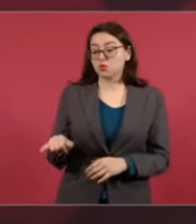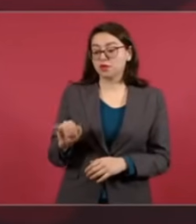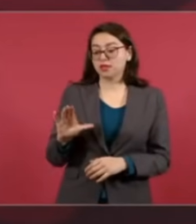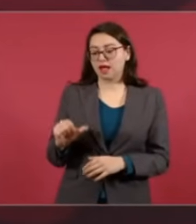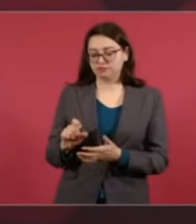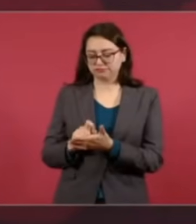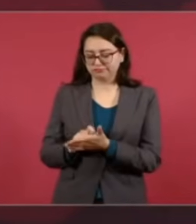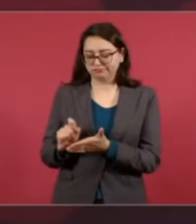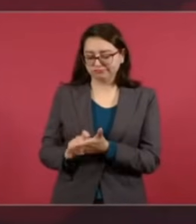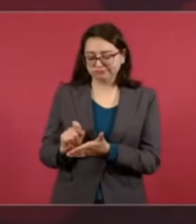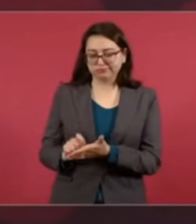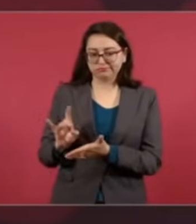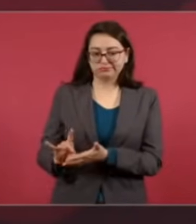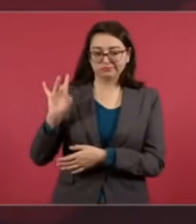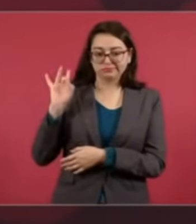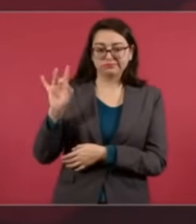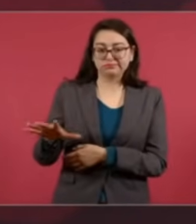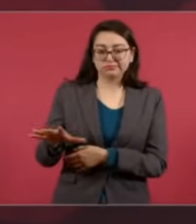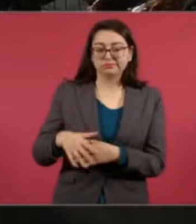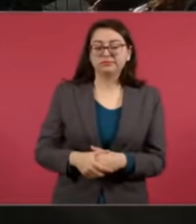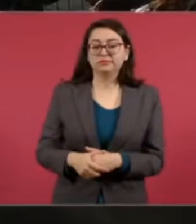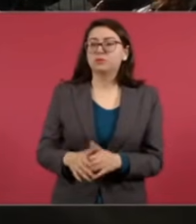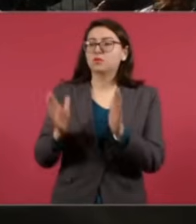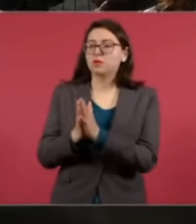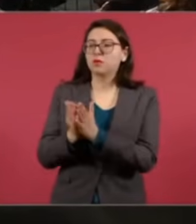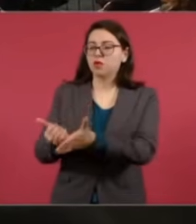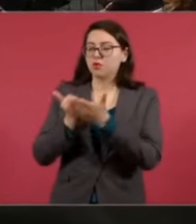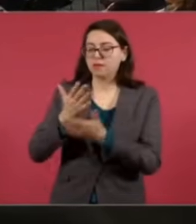Tabasco. Le decía: moralíceme, señor general,